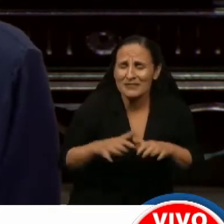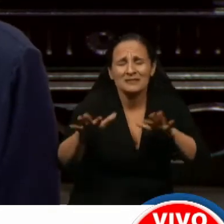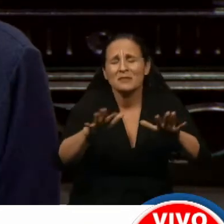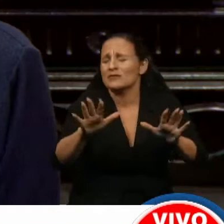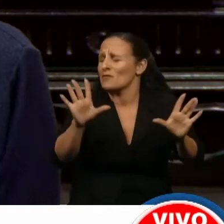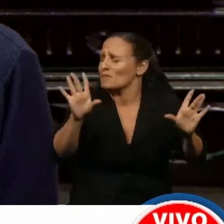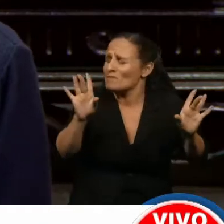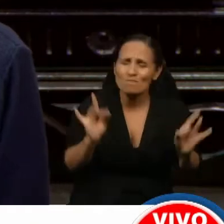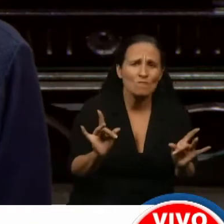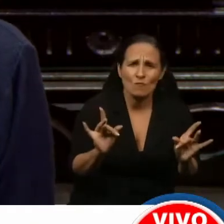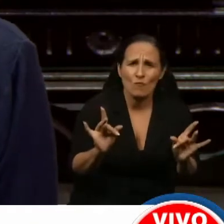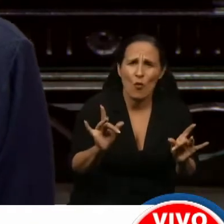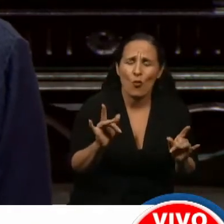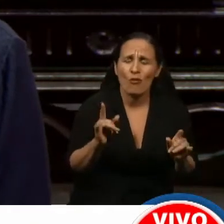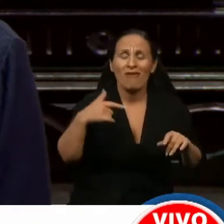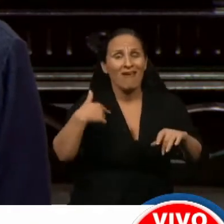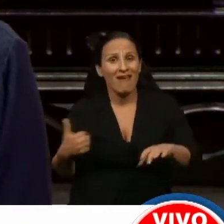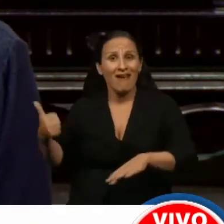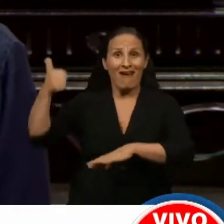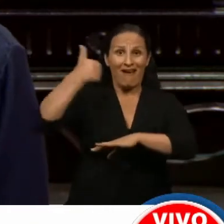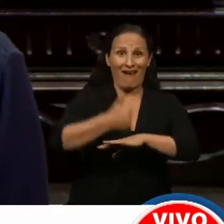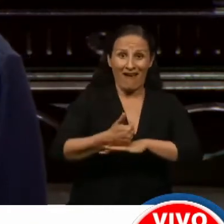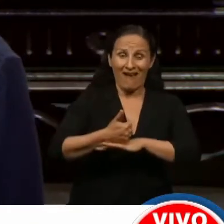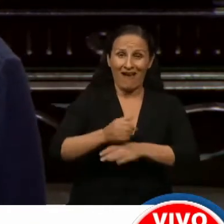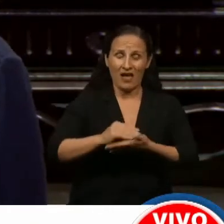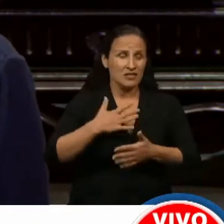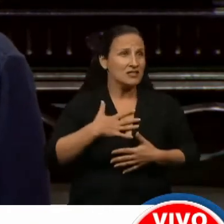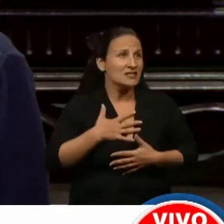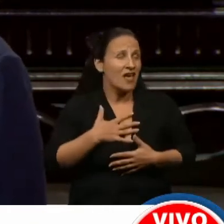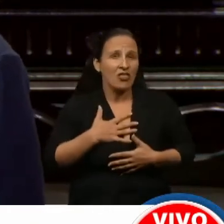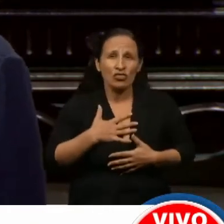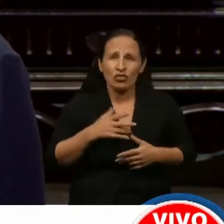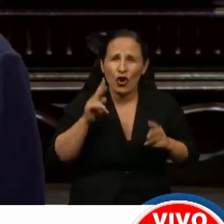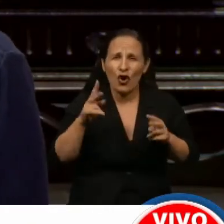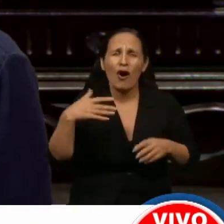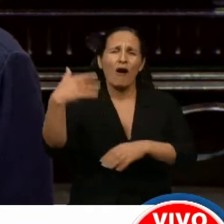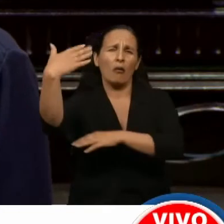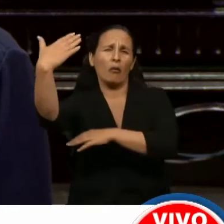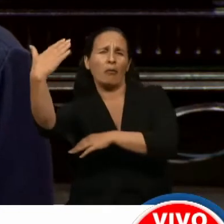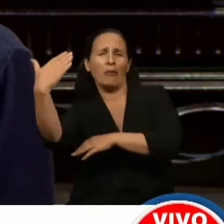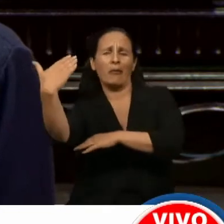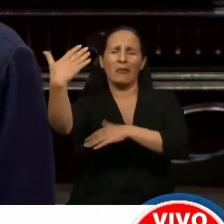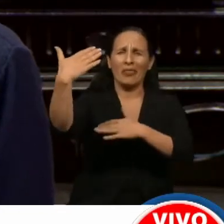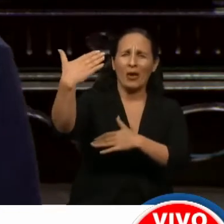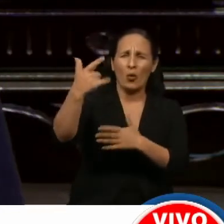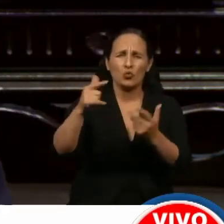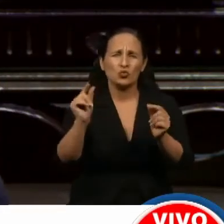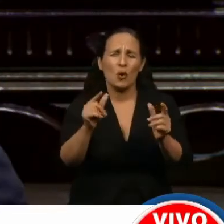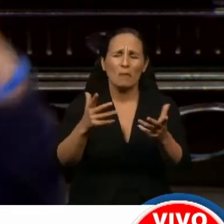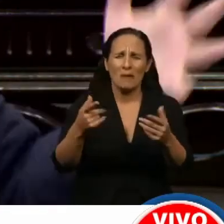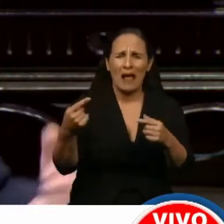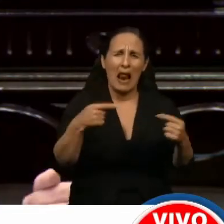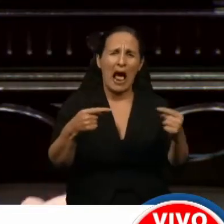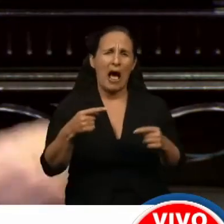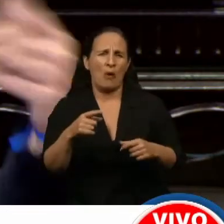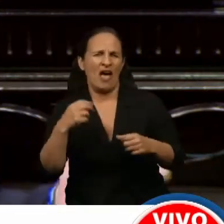todo. Y uno viene acá y lo que siente y escucha es que se hacen discursos de ocasión. De algún lado, a ver